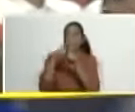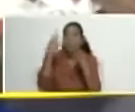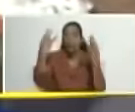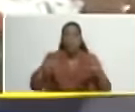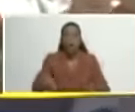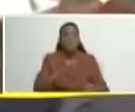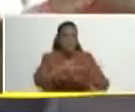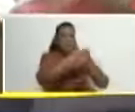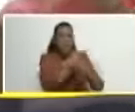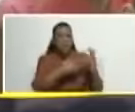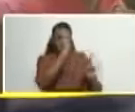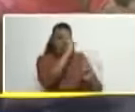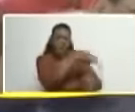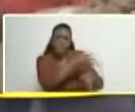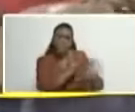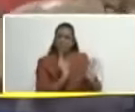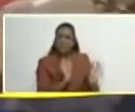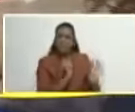presidente Biden, lo respeto.